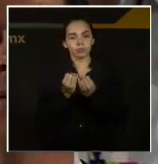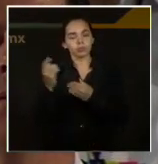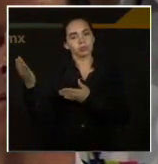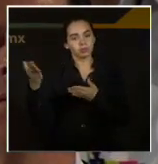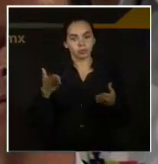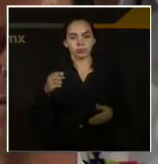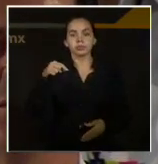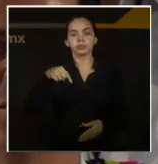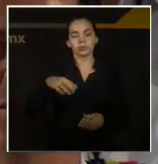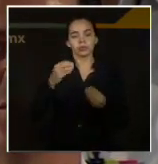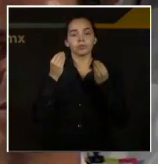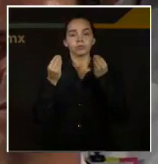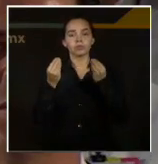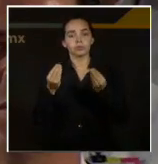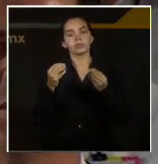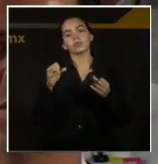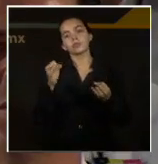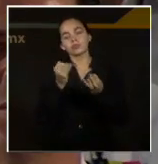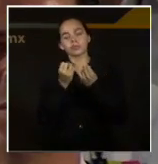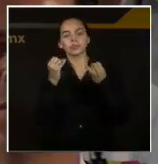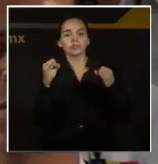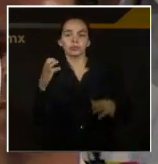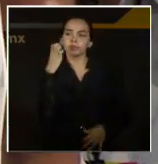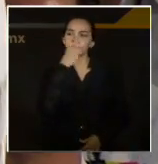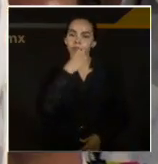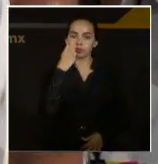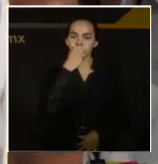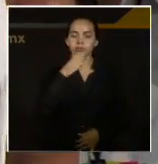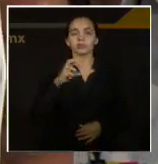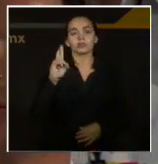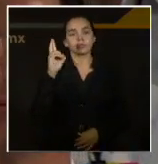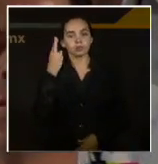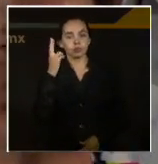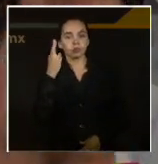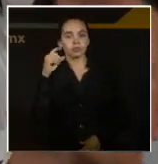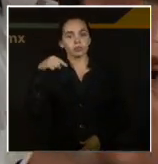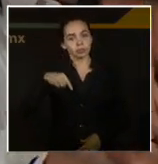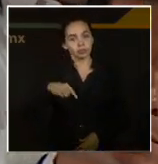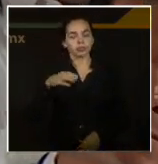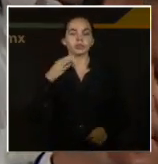universitarios de las diversas instituciones de nivel superior del Estado.